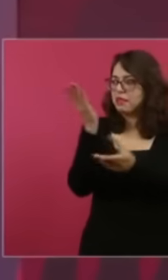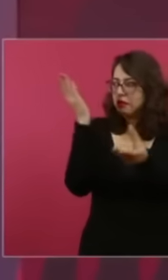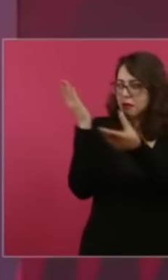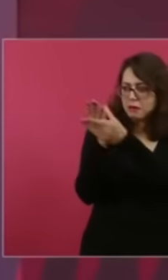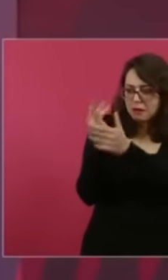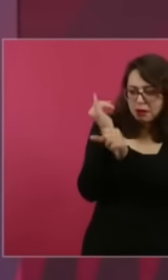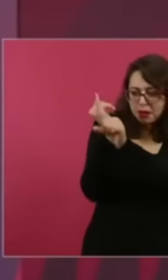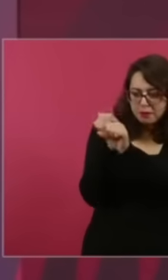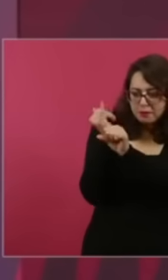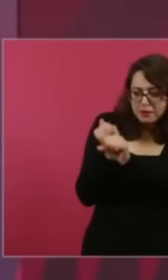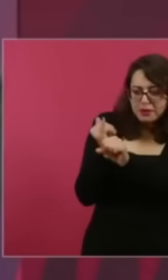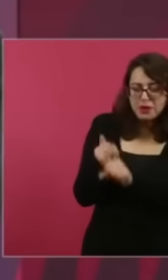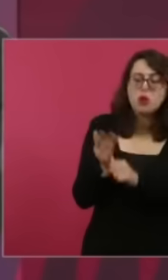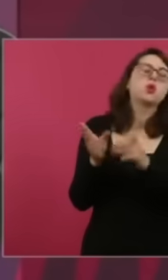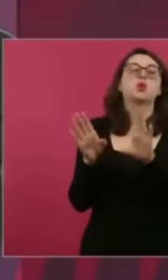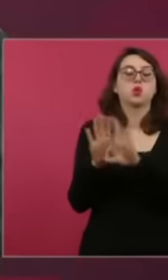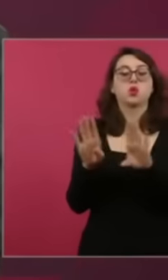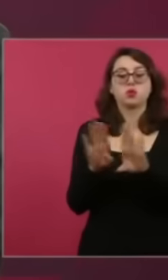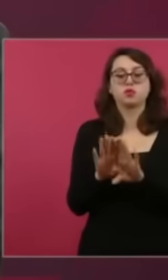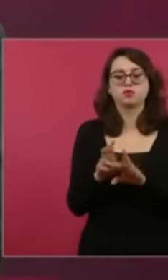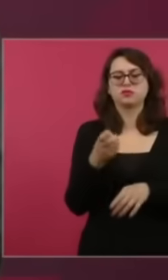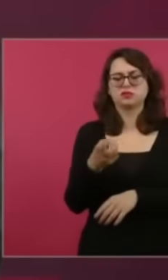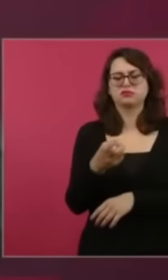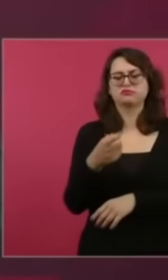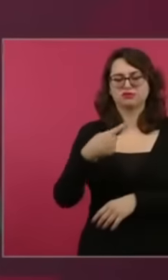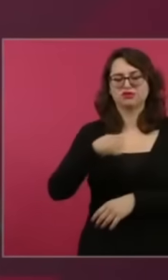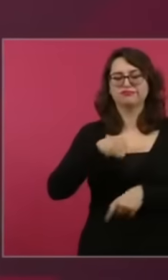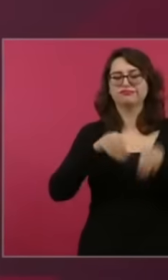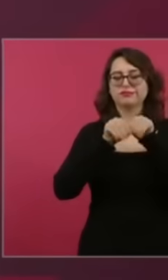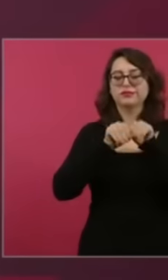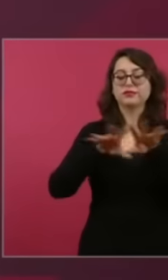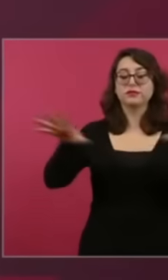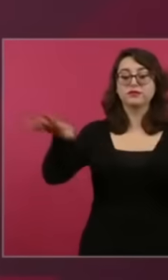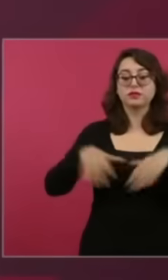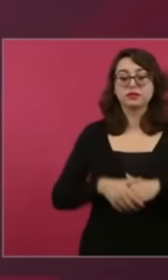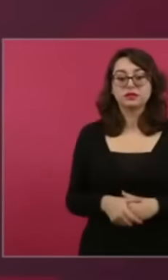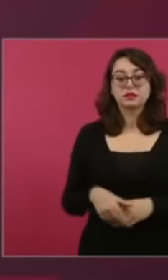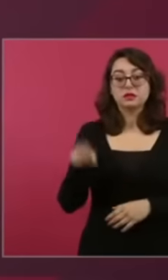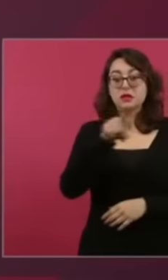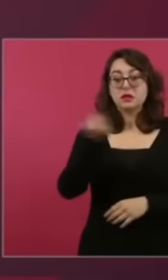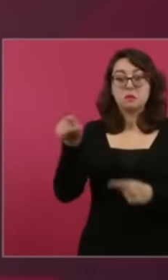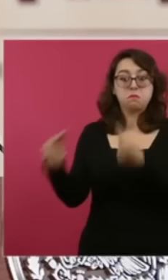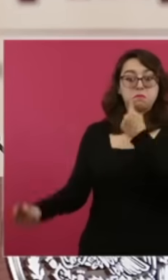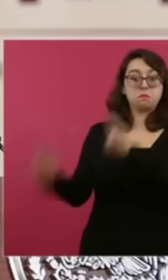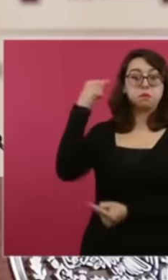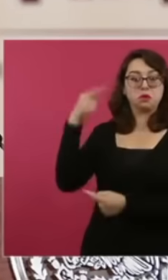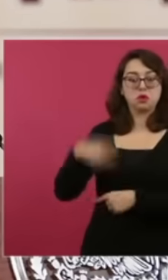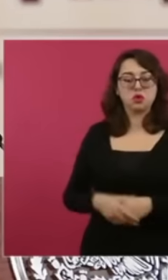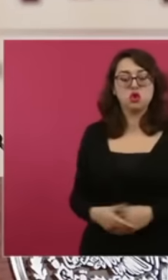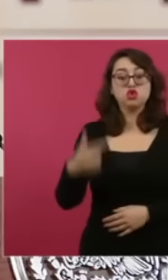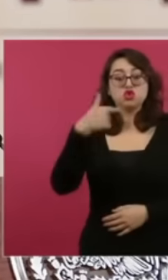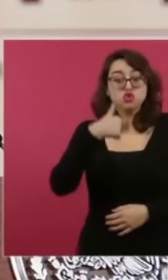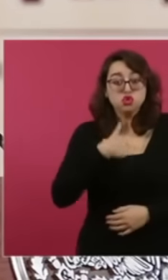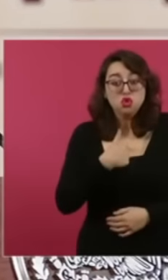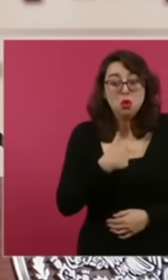que vamos a procurar que se conozca, porque me acusan de violencia política de